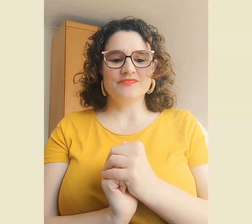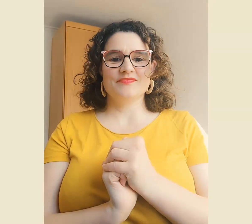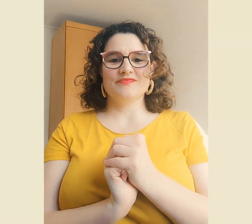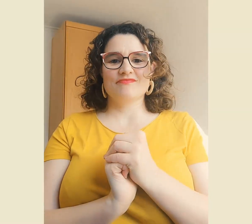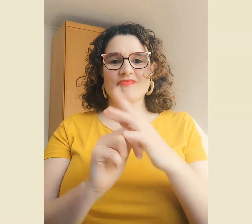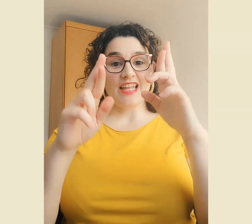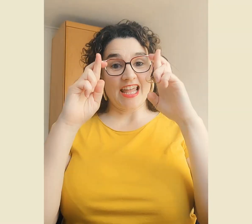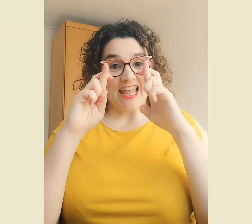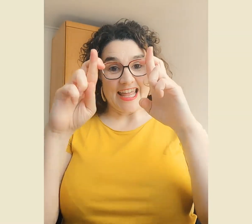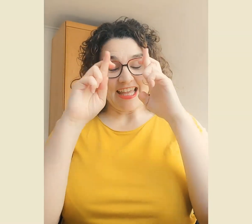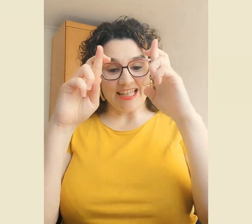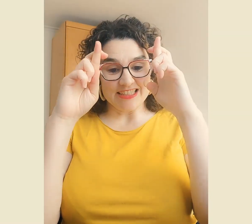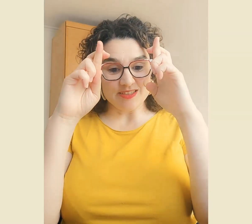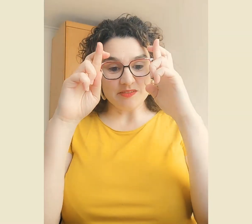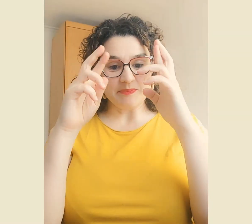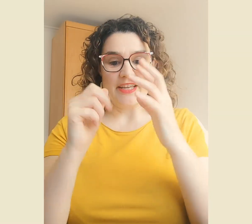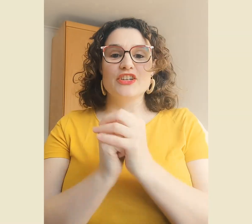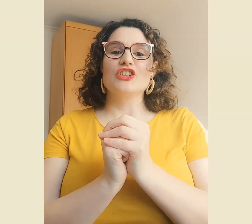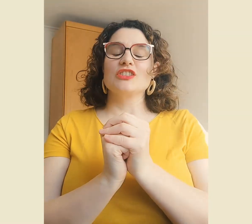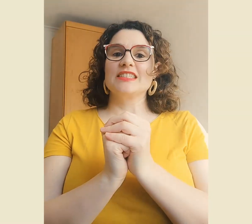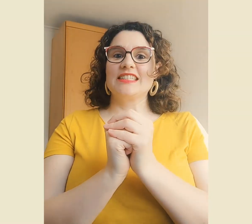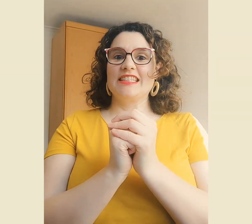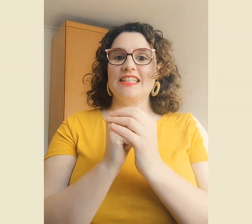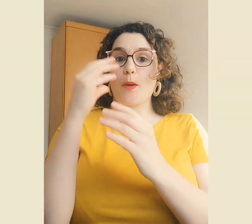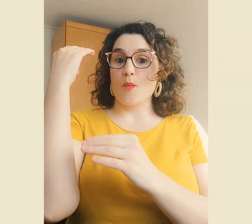Bienvenidos y bienvenidas de nuevo.